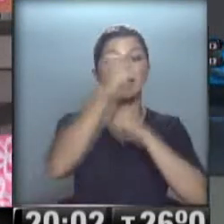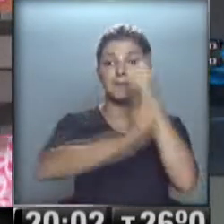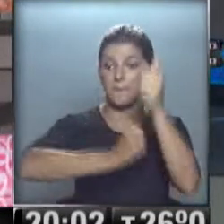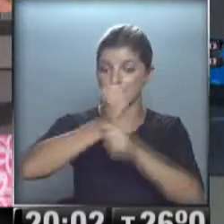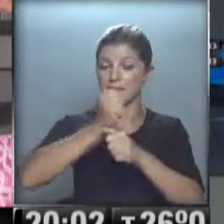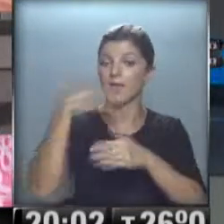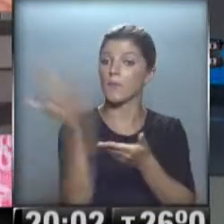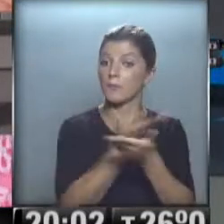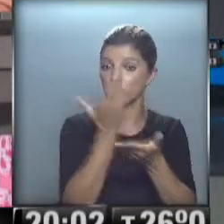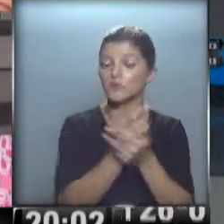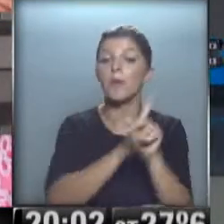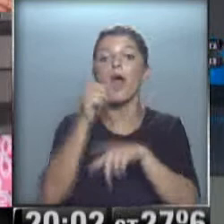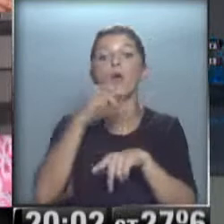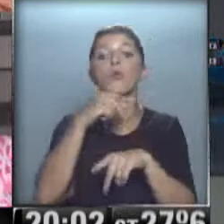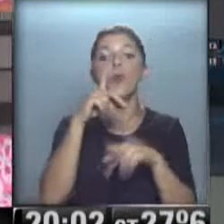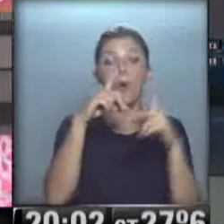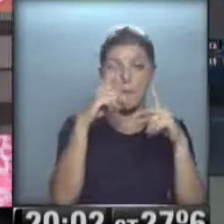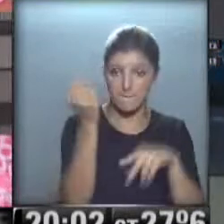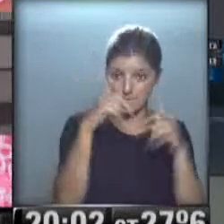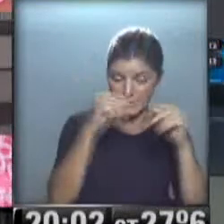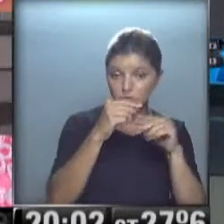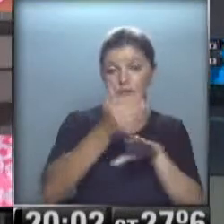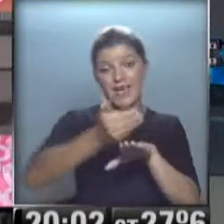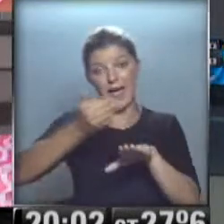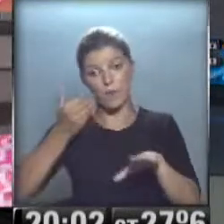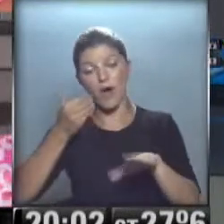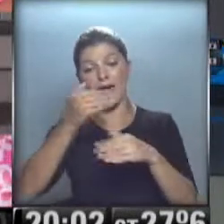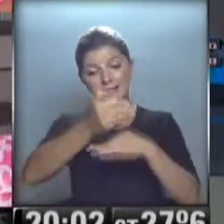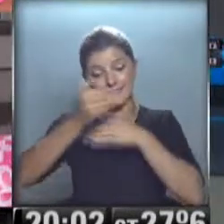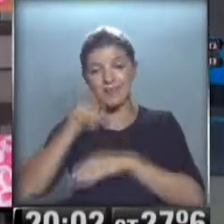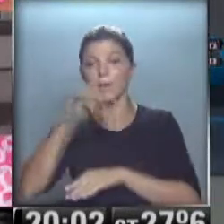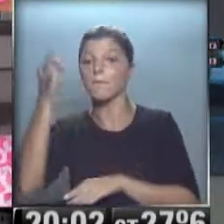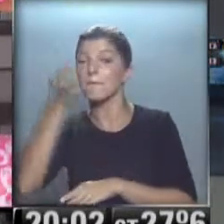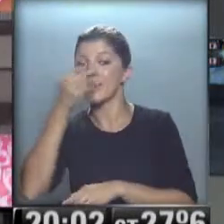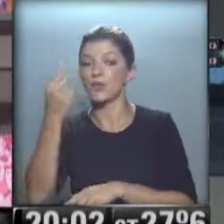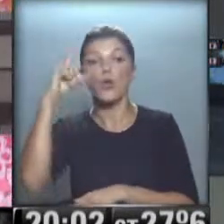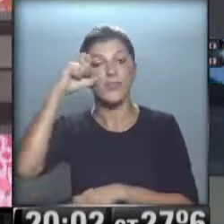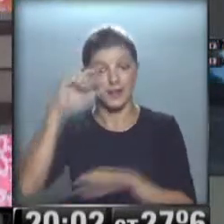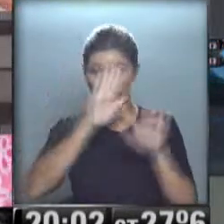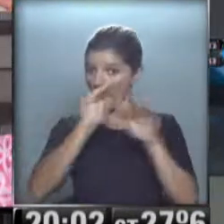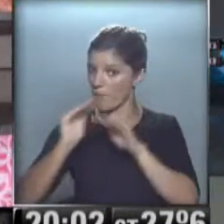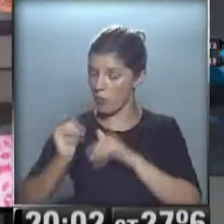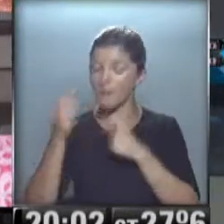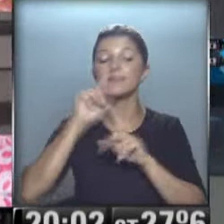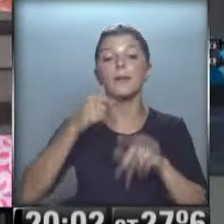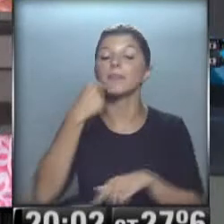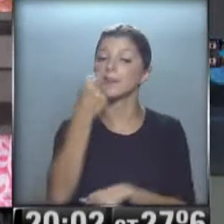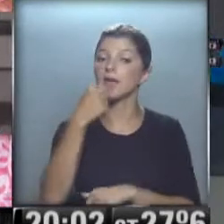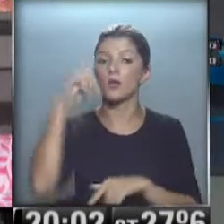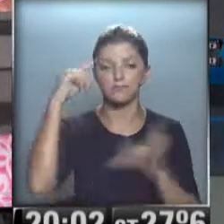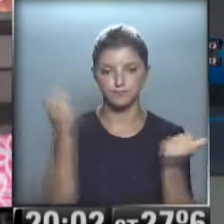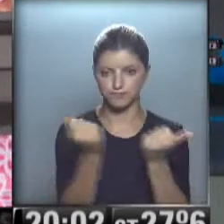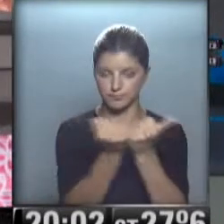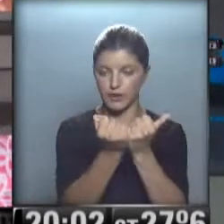para retrotraer los precios al 21 de enero pasado. Entre otros acuerdos, el ministro indicó que sellaron justamente entre